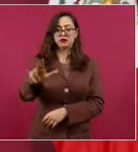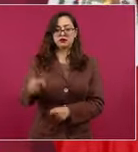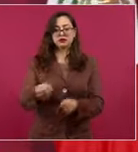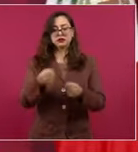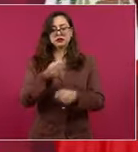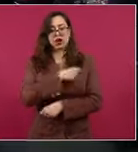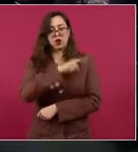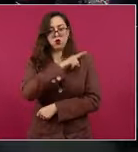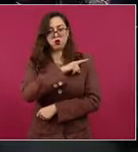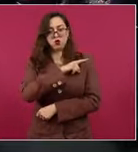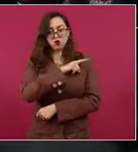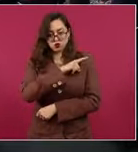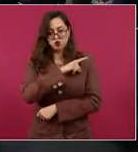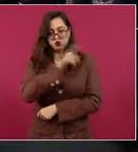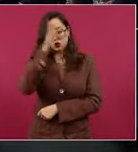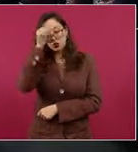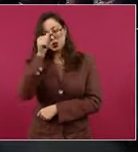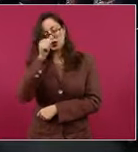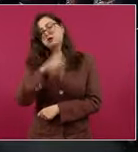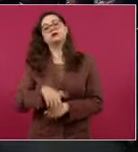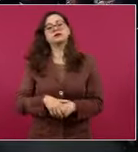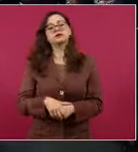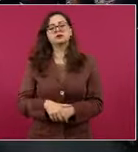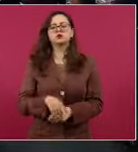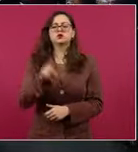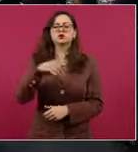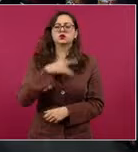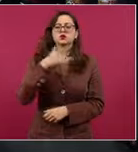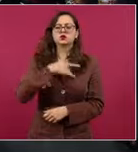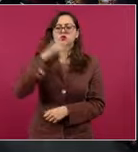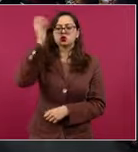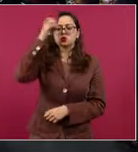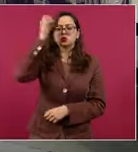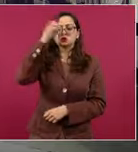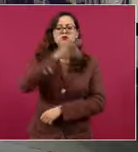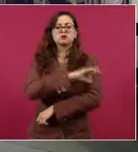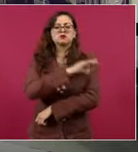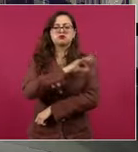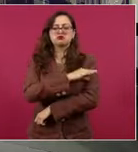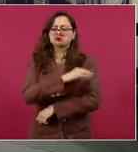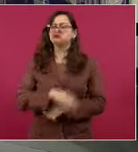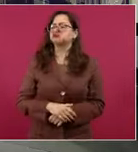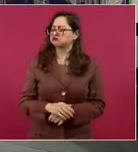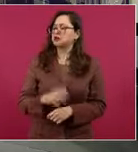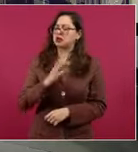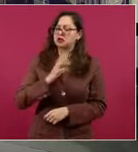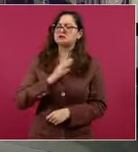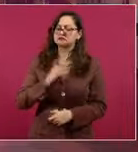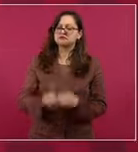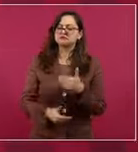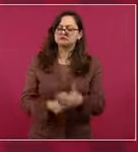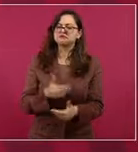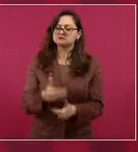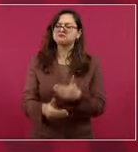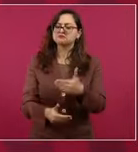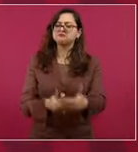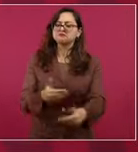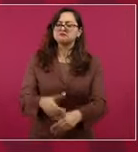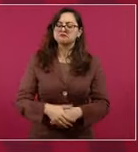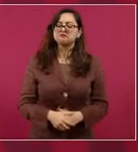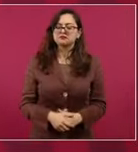parece? Sí. Perfecto. ¿Y cuál sería su opinión sobre…? De que se está avanzando bastante.